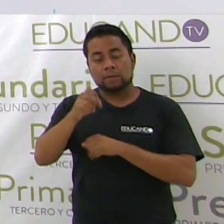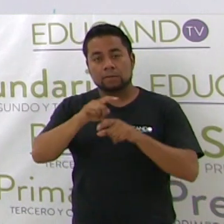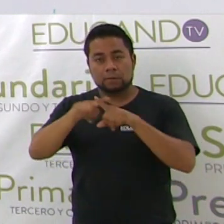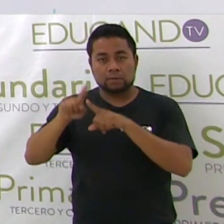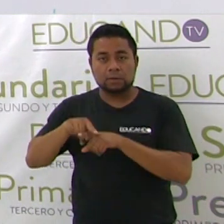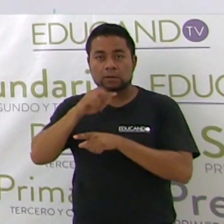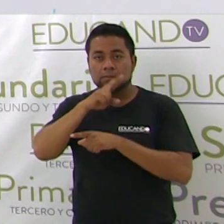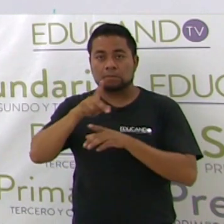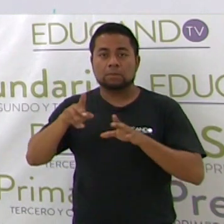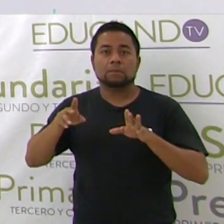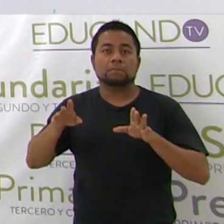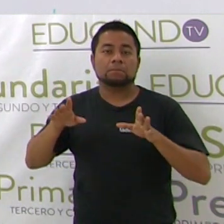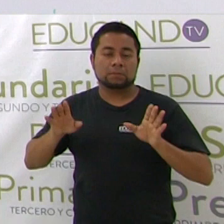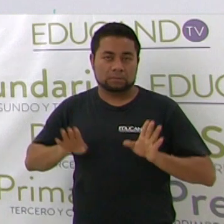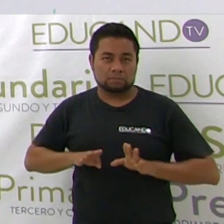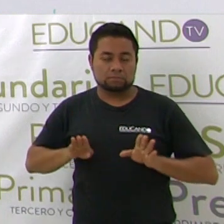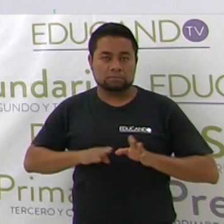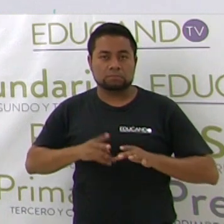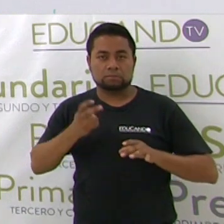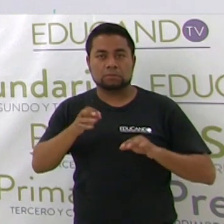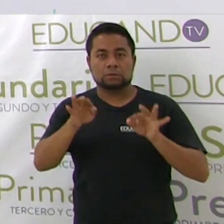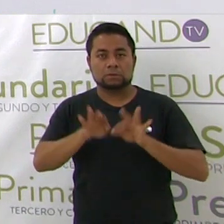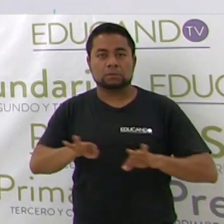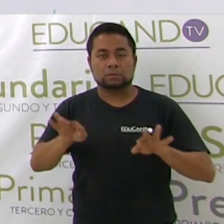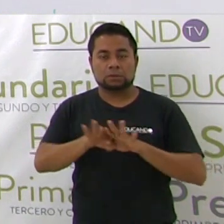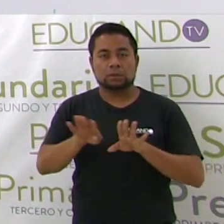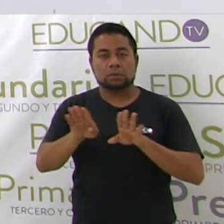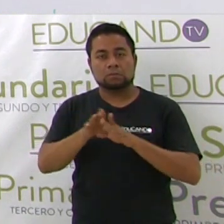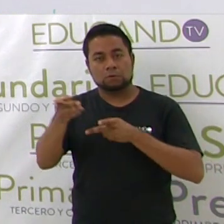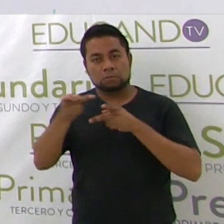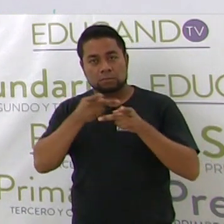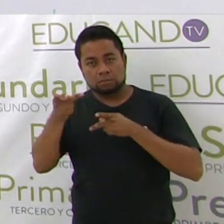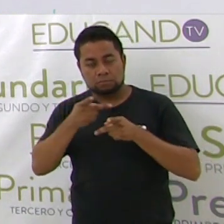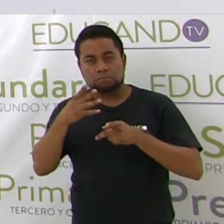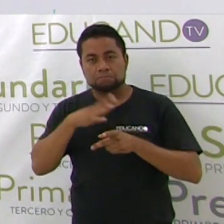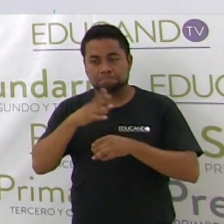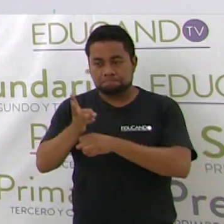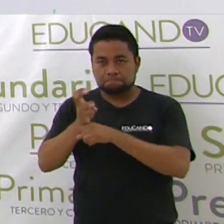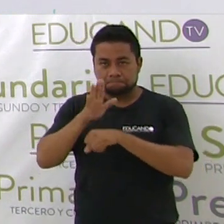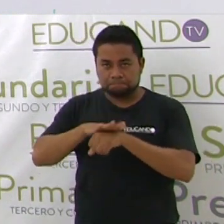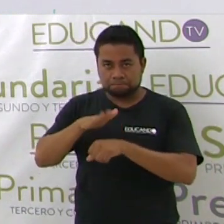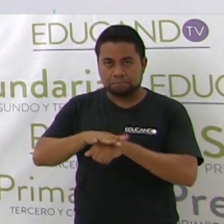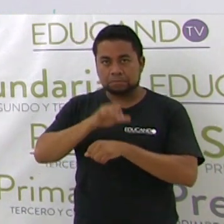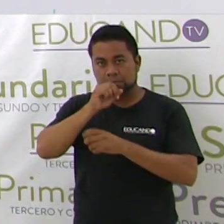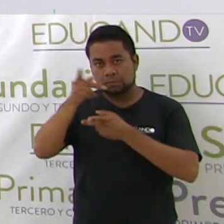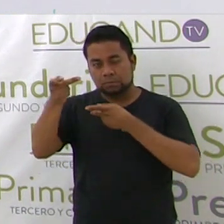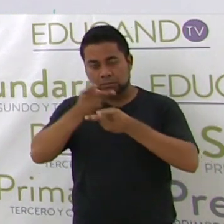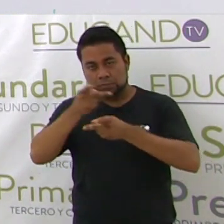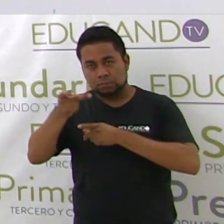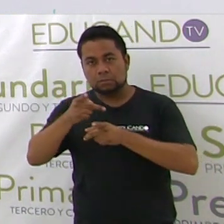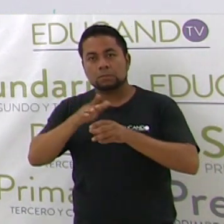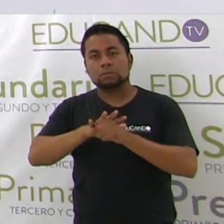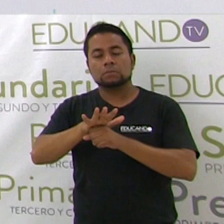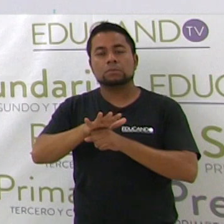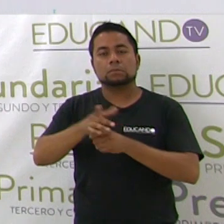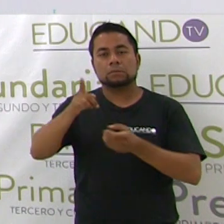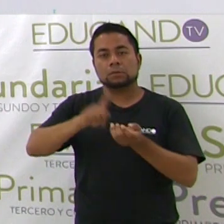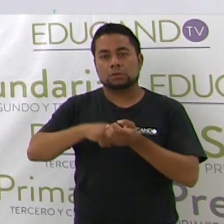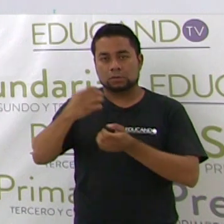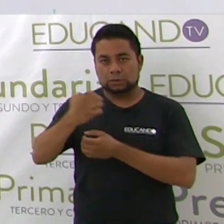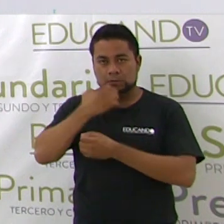las cosas. Entonces es muy importante practicar, hacer la invitación, preparar un lugar dentro de la